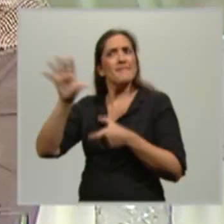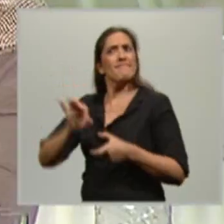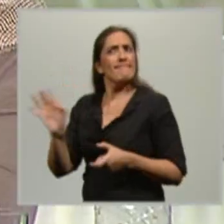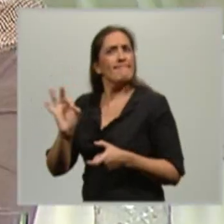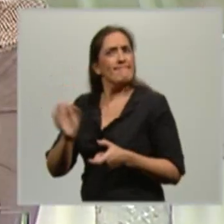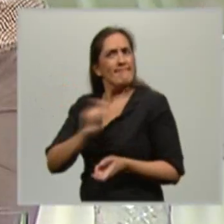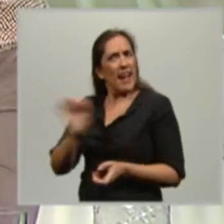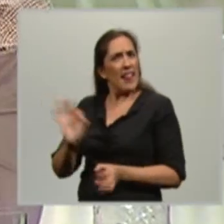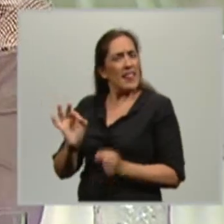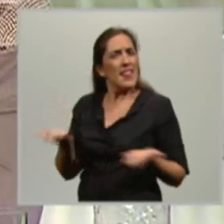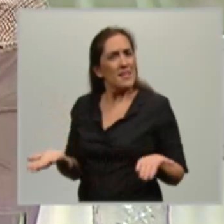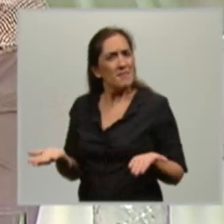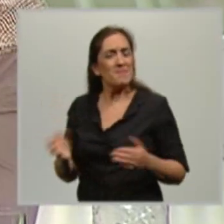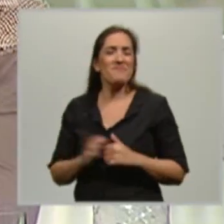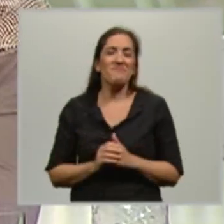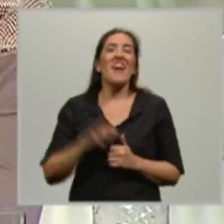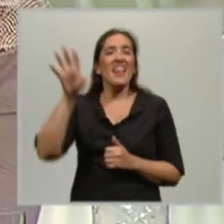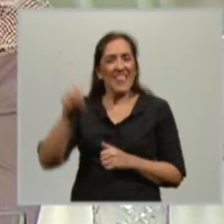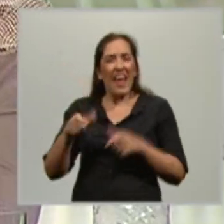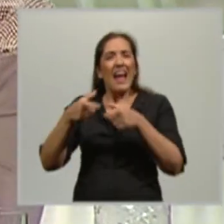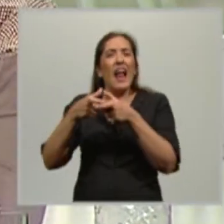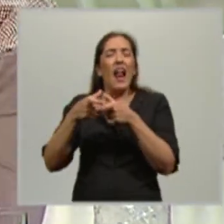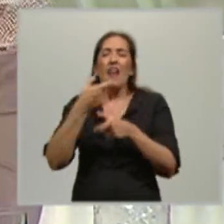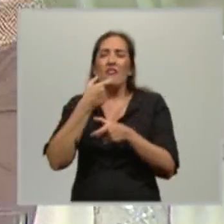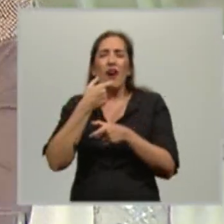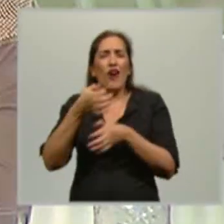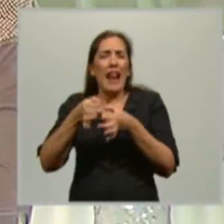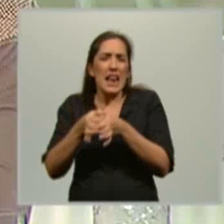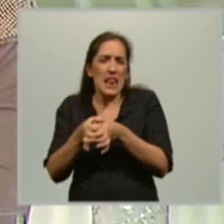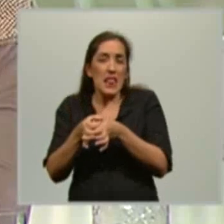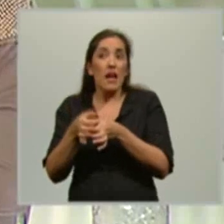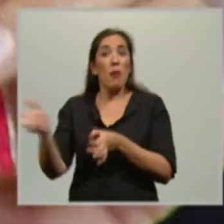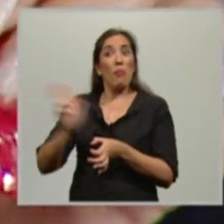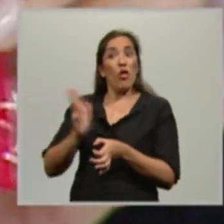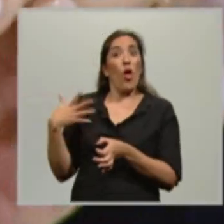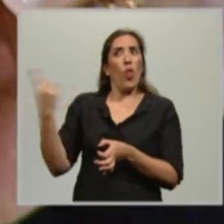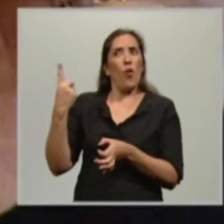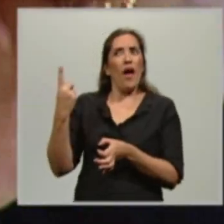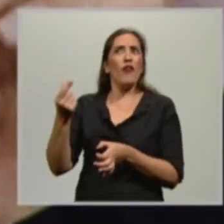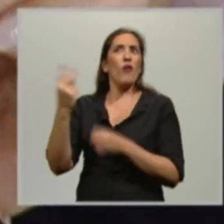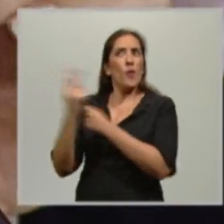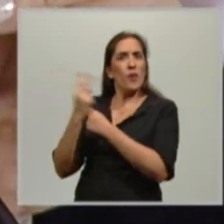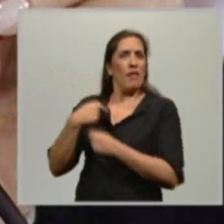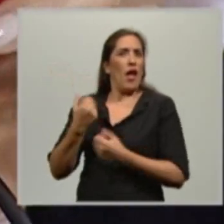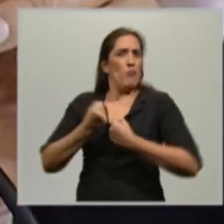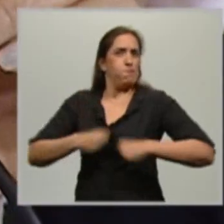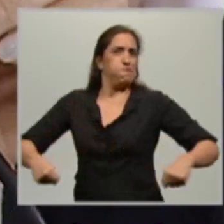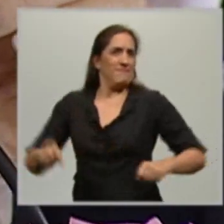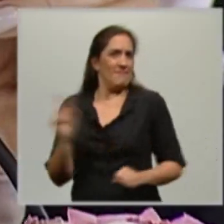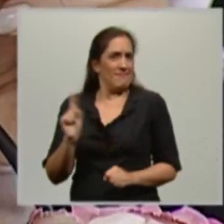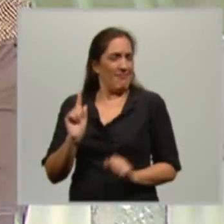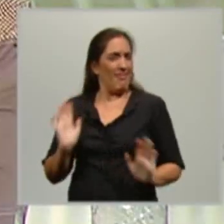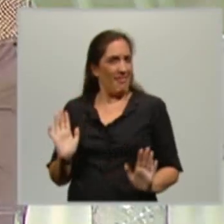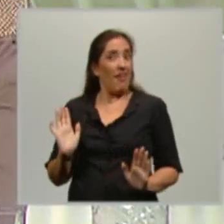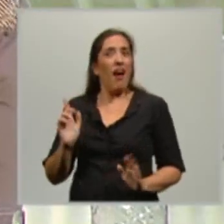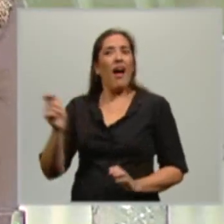Me trajeron el fantoche mini porque me dijo el dueño que no me quiere ver gorda. Entonces